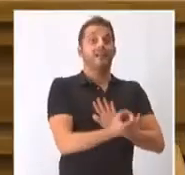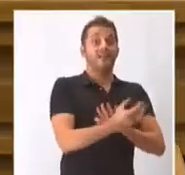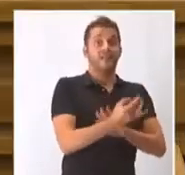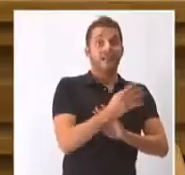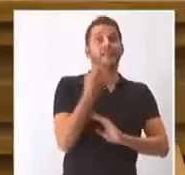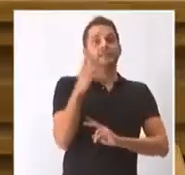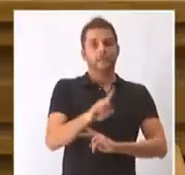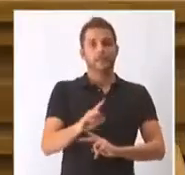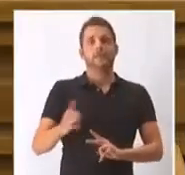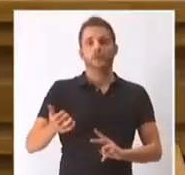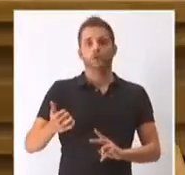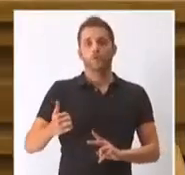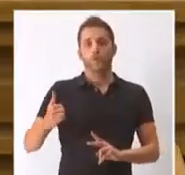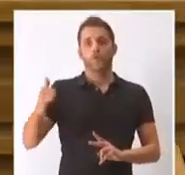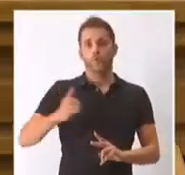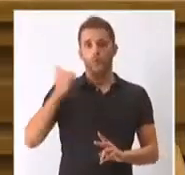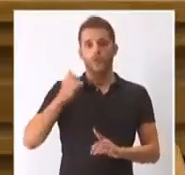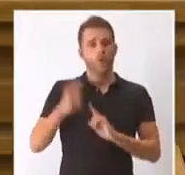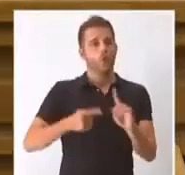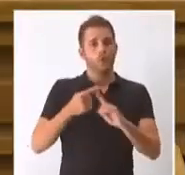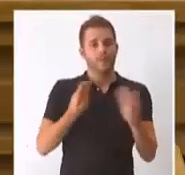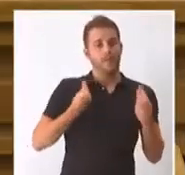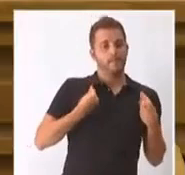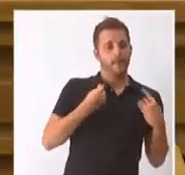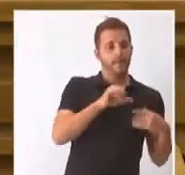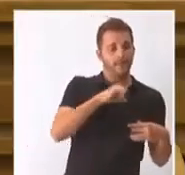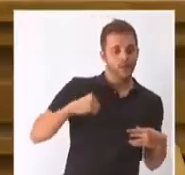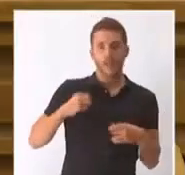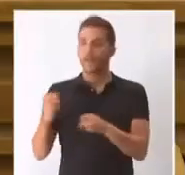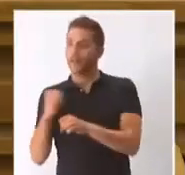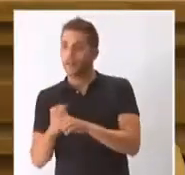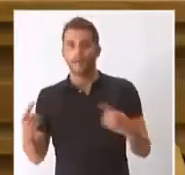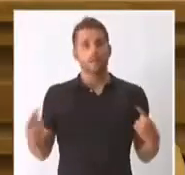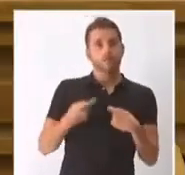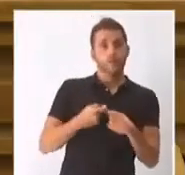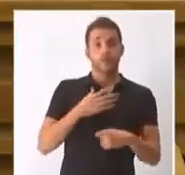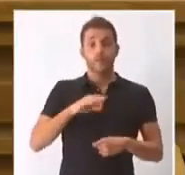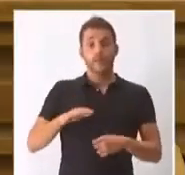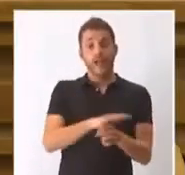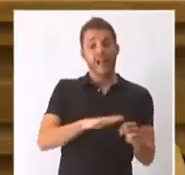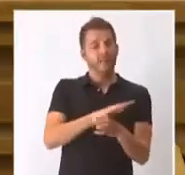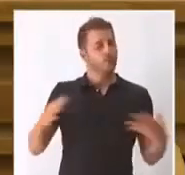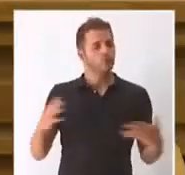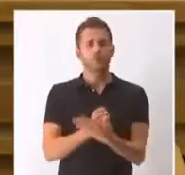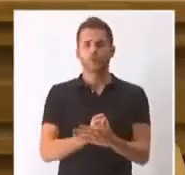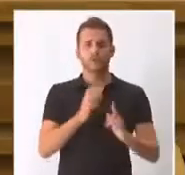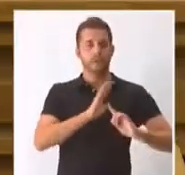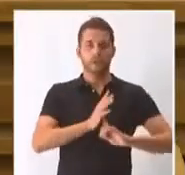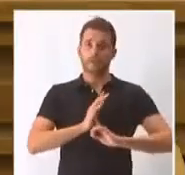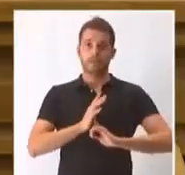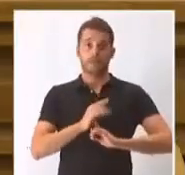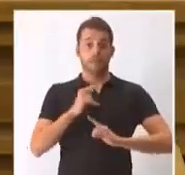oportunidades también para la conciliación de la vida familiar y laboral en todos los ámbitos de la región es un plan que espero que se pueda seguir manteniendo